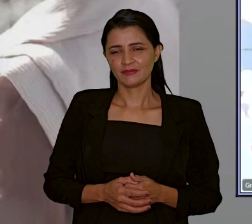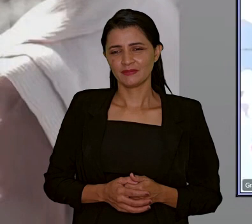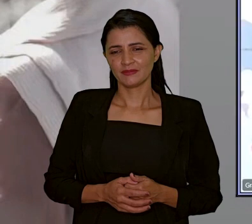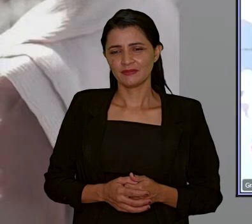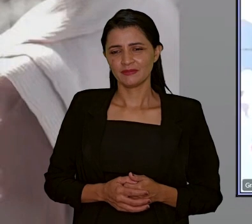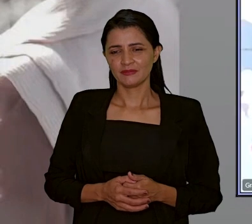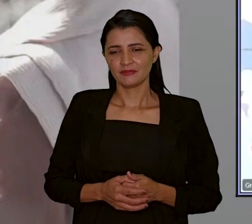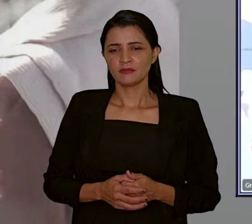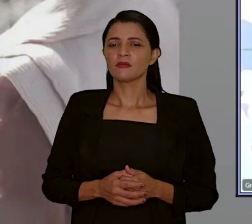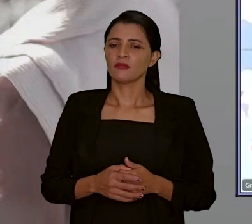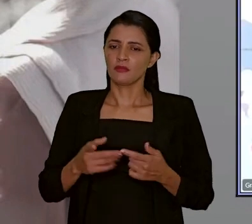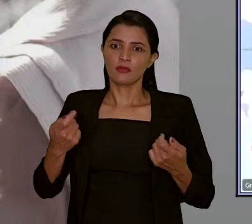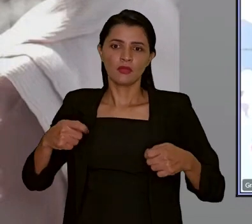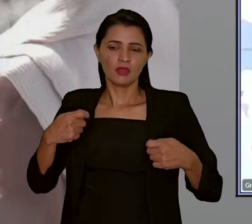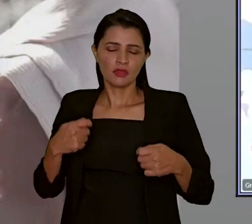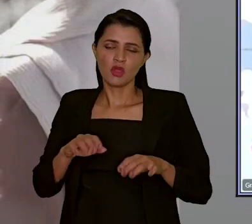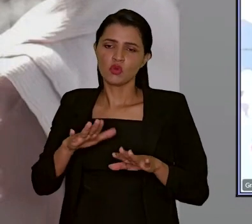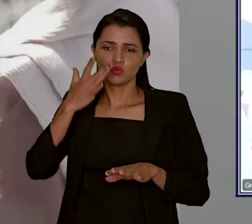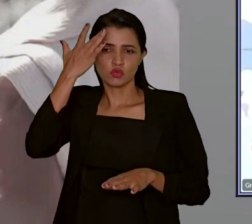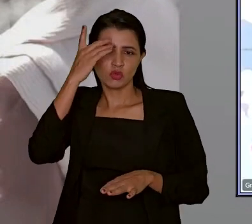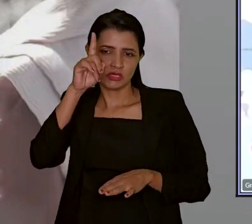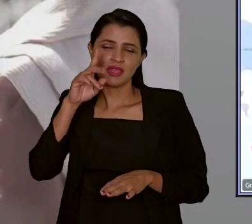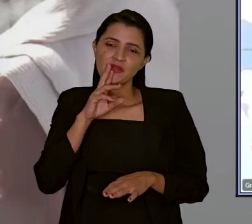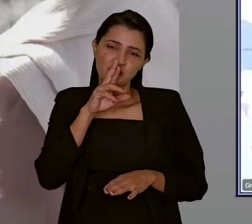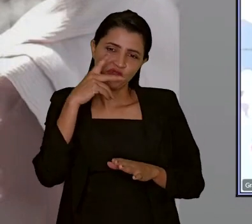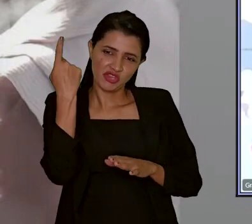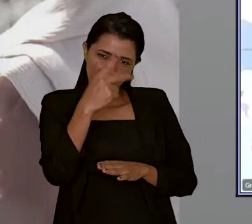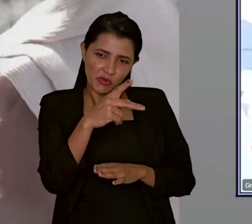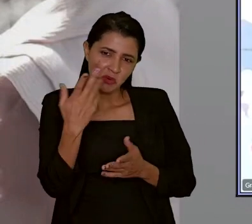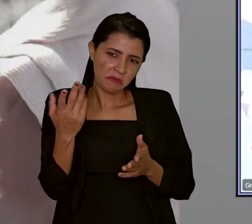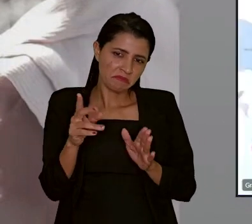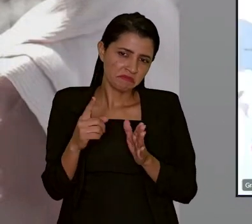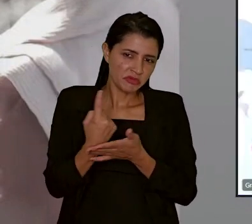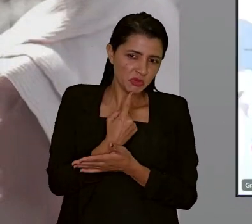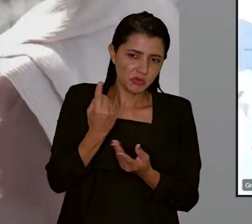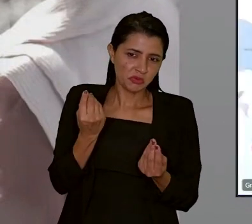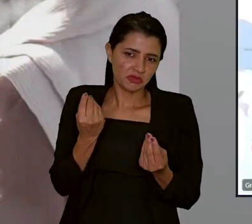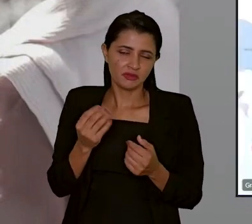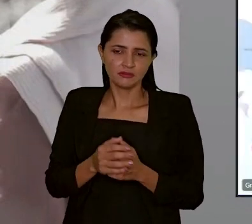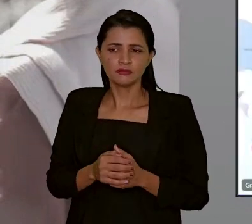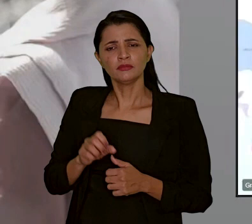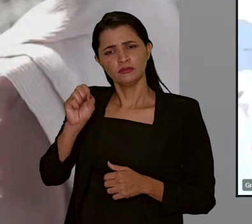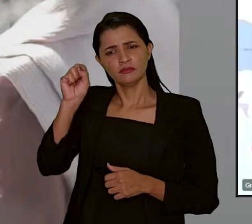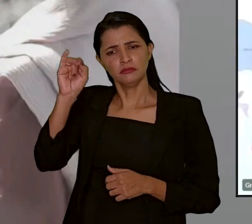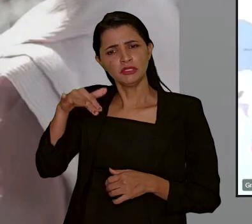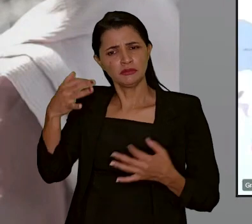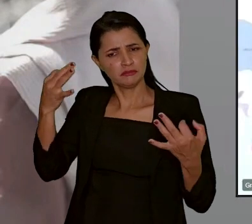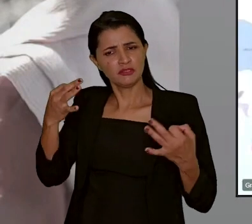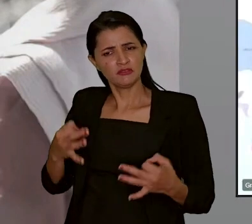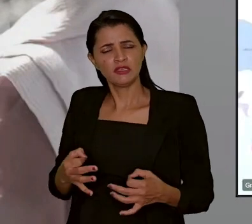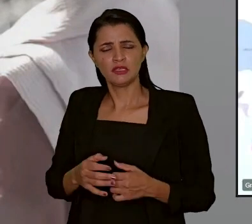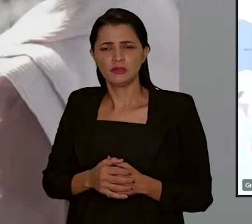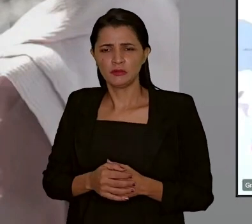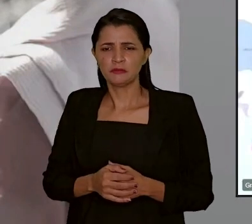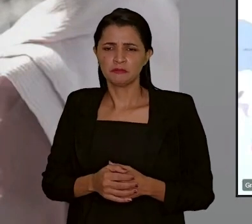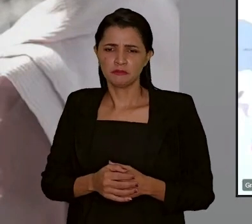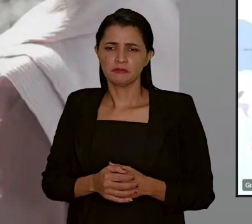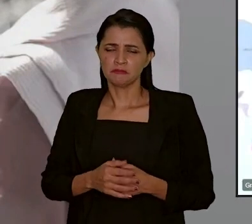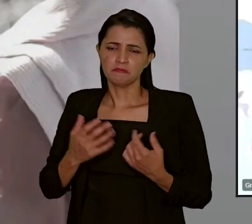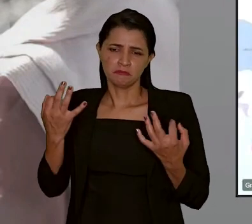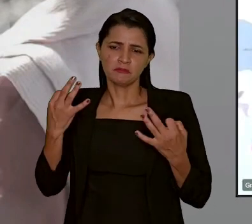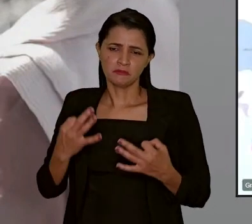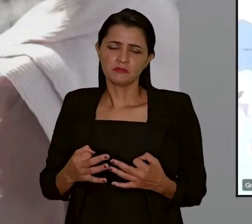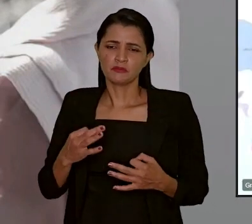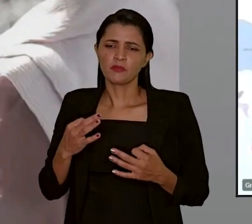Esta es mi apreciación. No sé si he respondido la pregunta. Sim, excelente. Sim, excelente